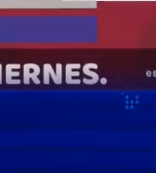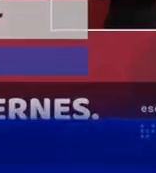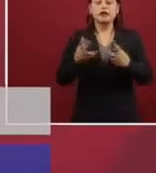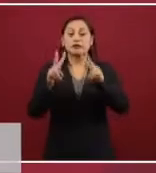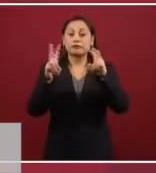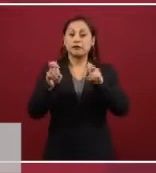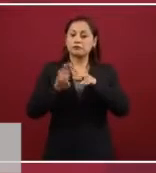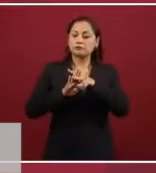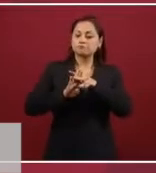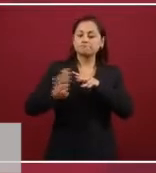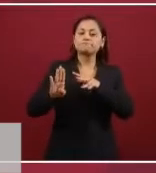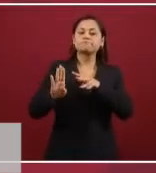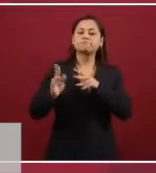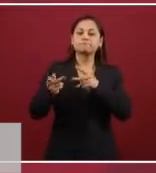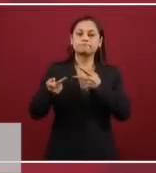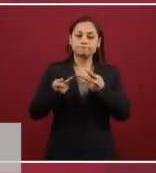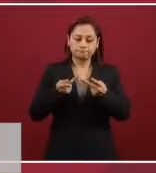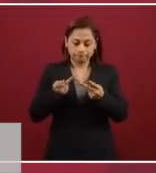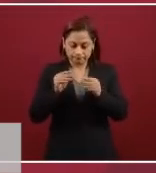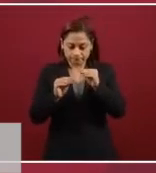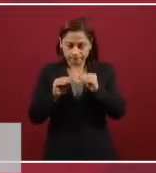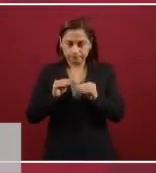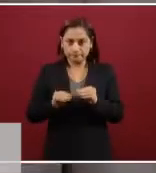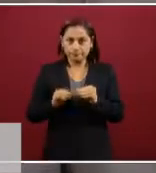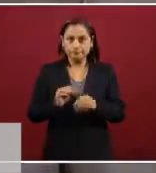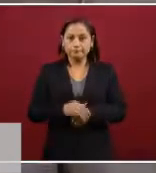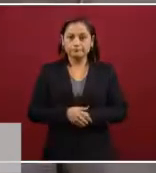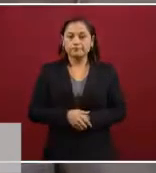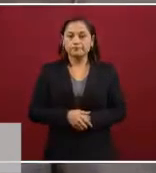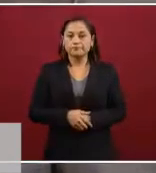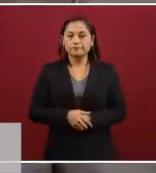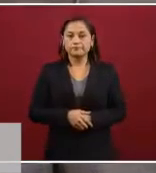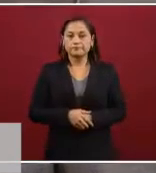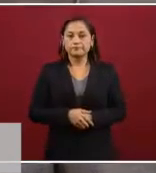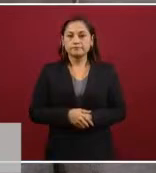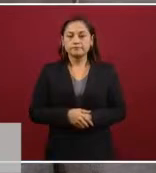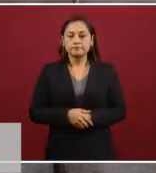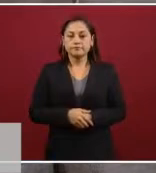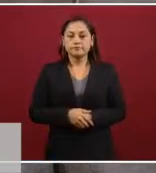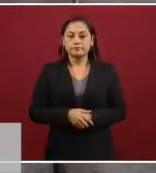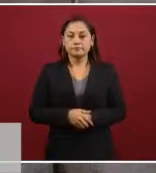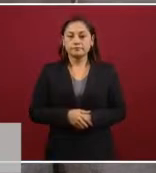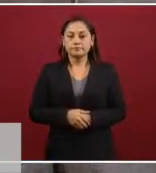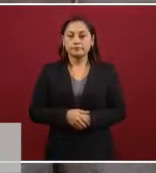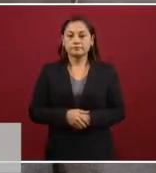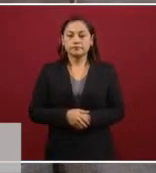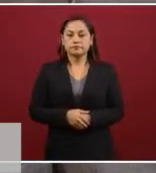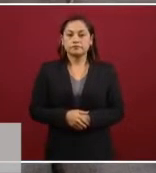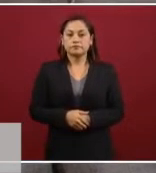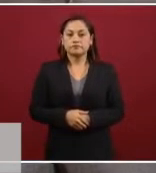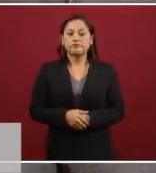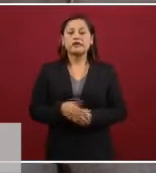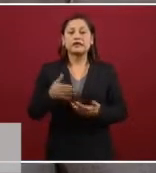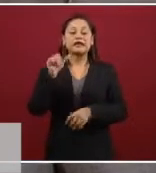migratorio. El día de hoy el presidente informa sobre los avances del plan migratorio. El fin de semana pasado se tuvo una reunión con el presidente